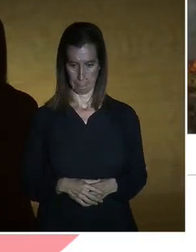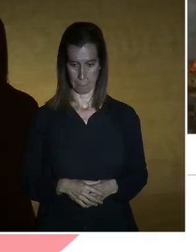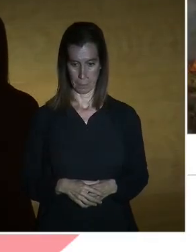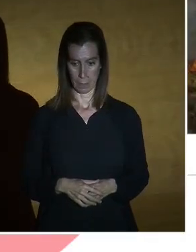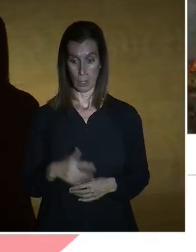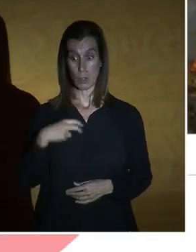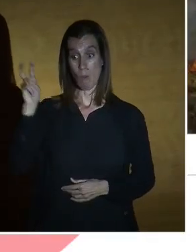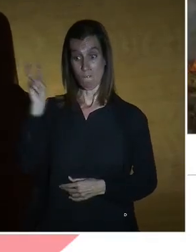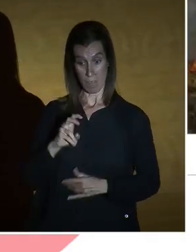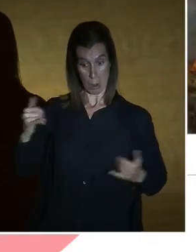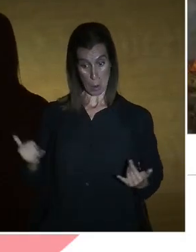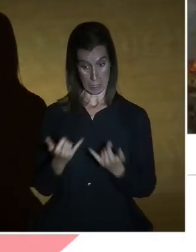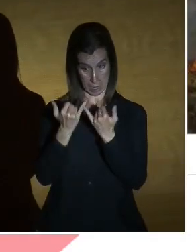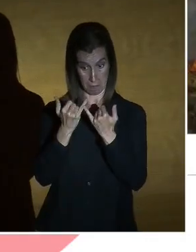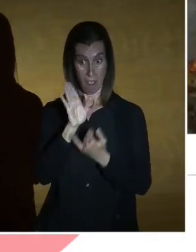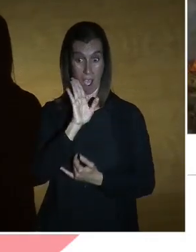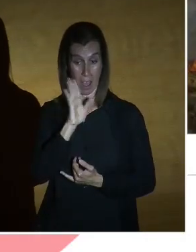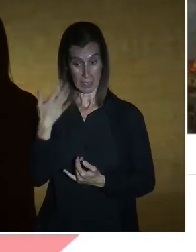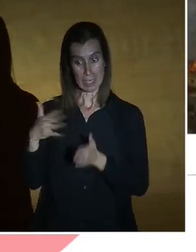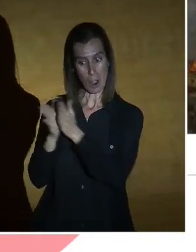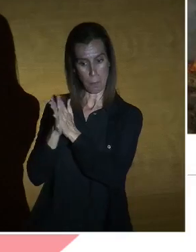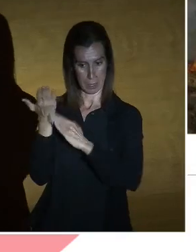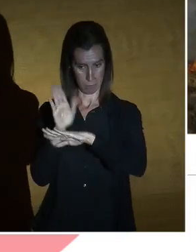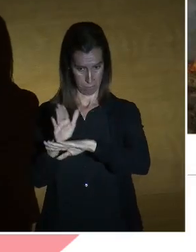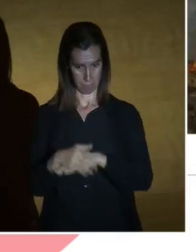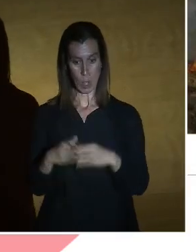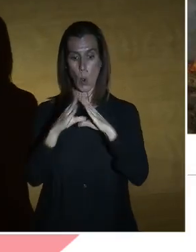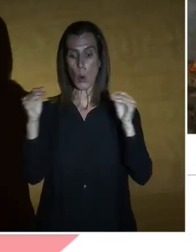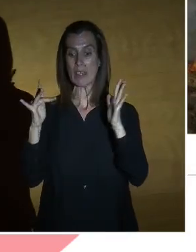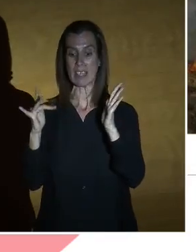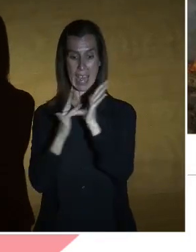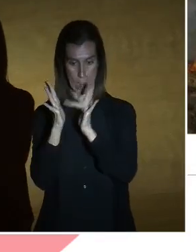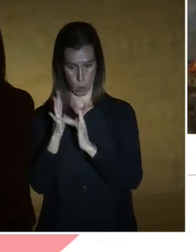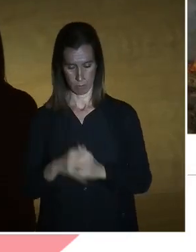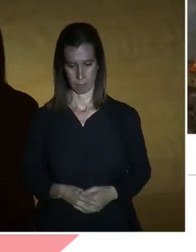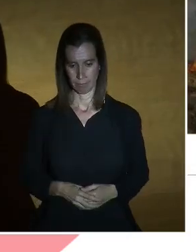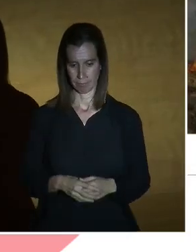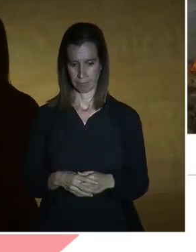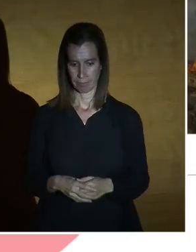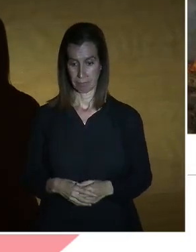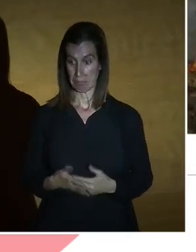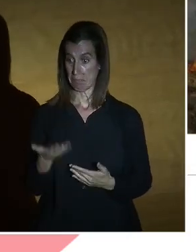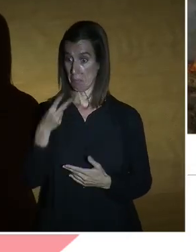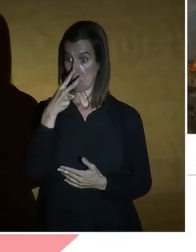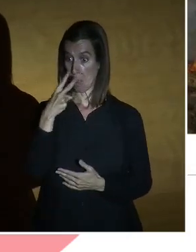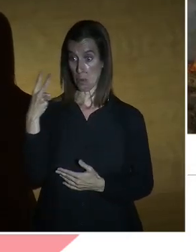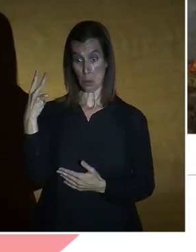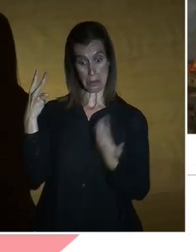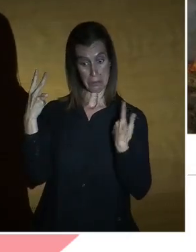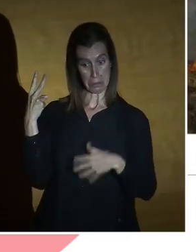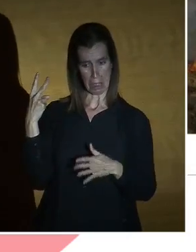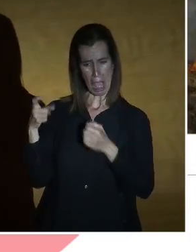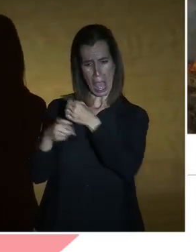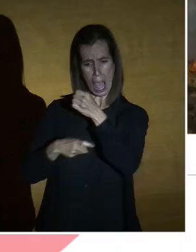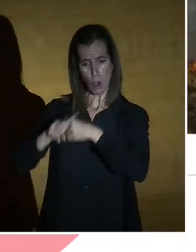Yo vengo de Tenerife, como ha comentado antes Óscar, de la Universidad de La Laguna, y hace un par de añitos ya, en